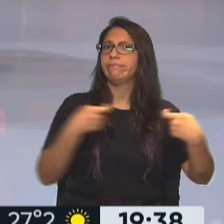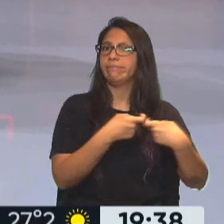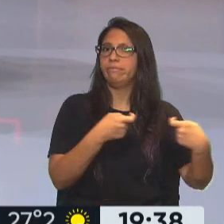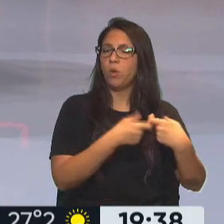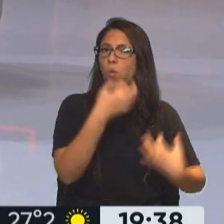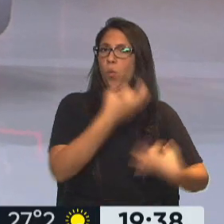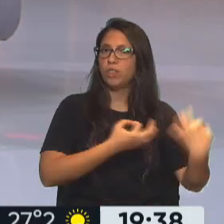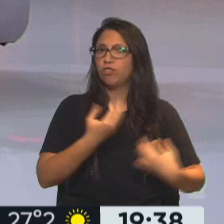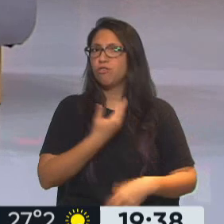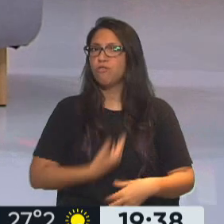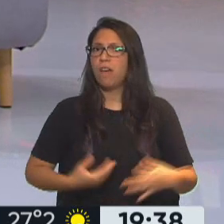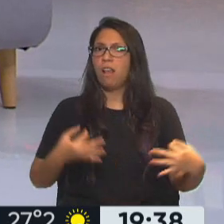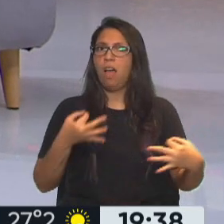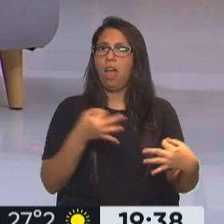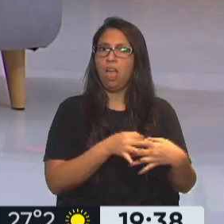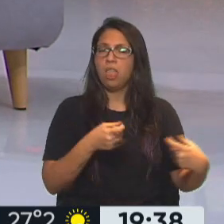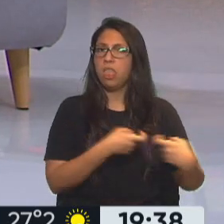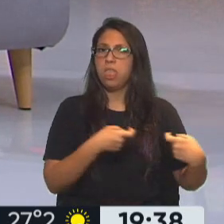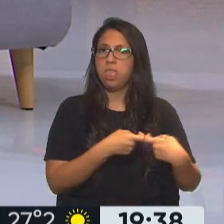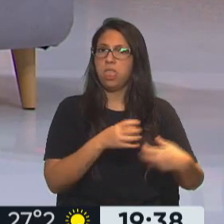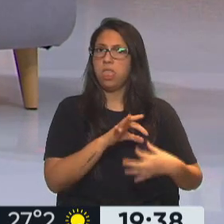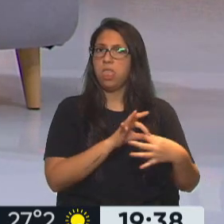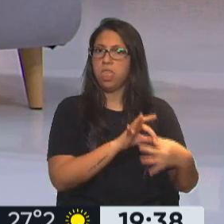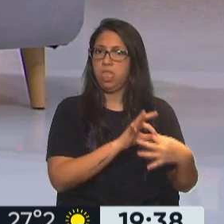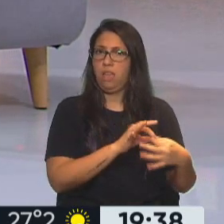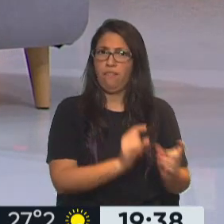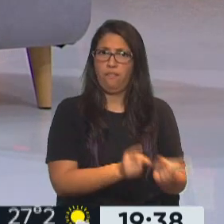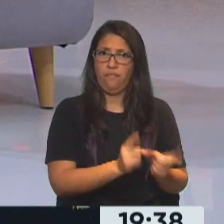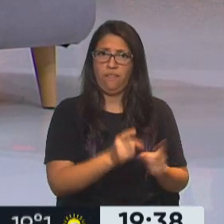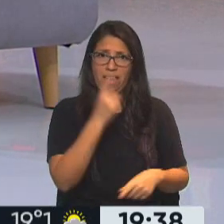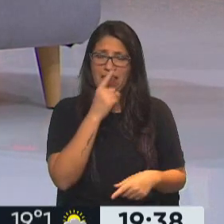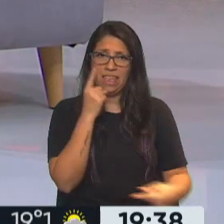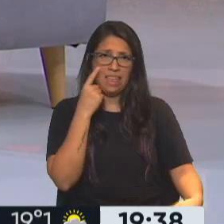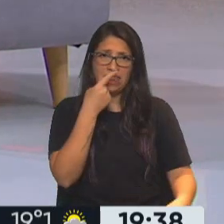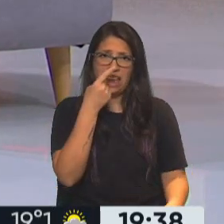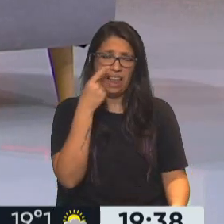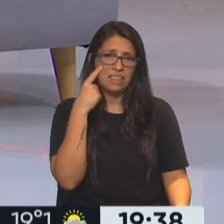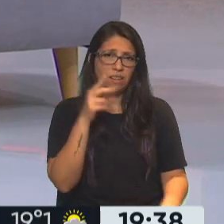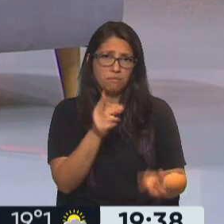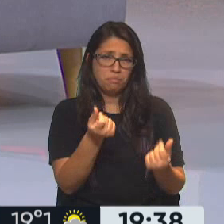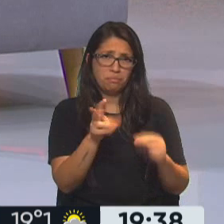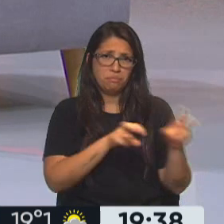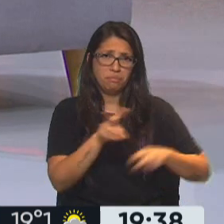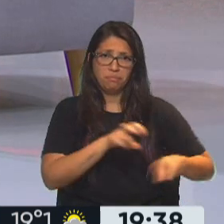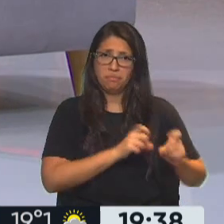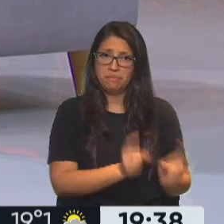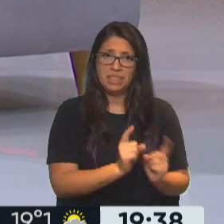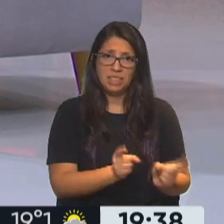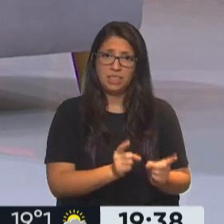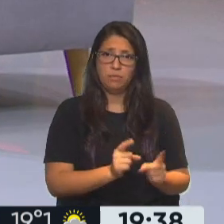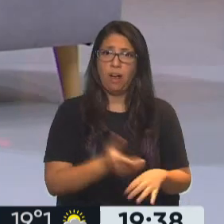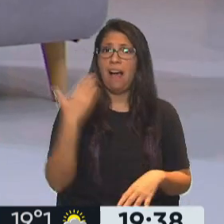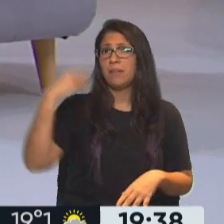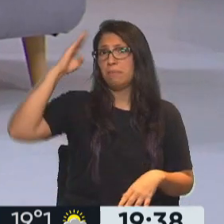hoy en día, al no haberse democratizado, sigue representando los mismos intereses que otrora representaban